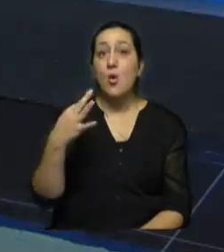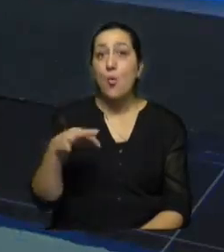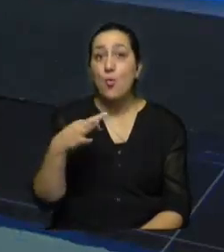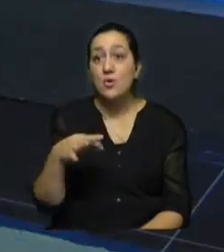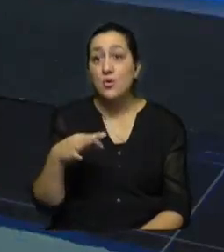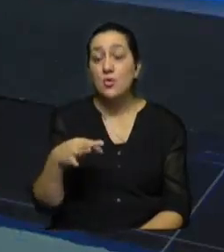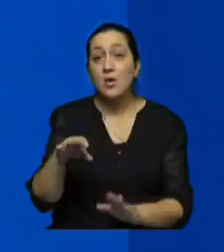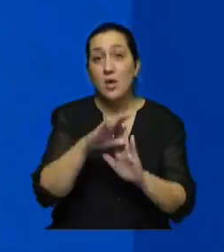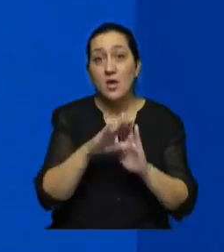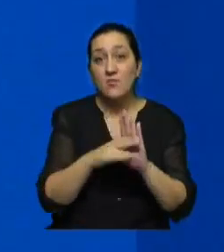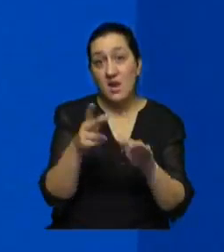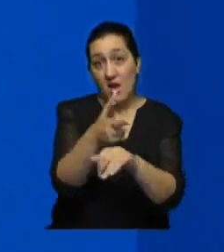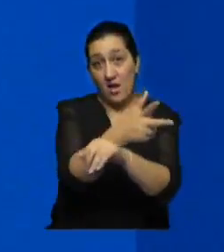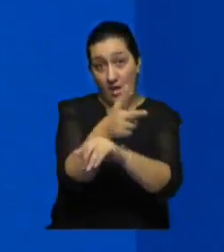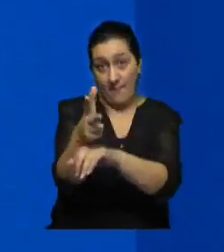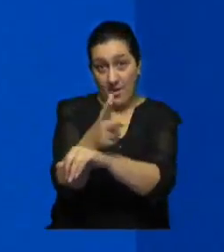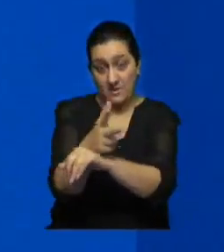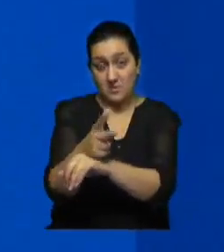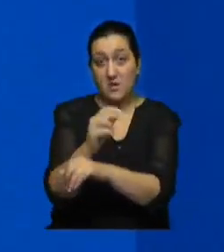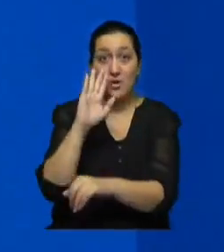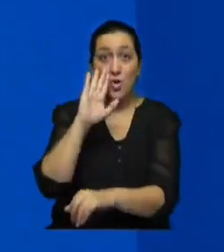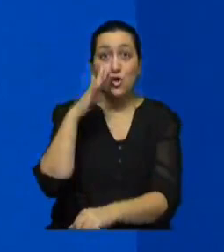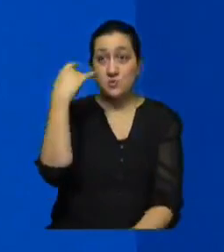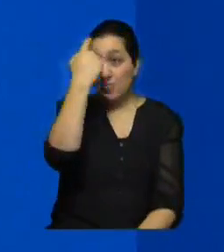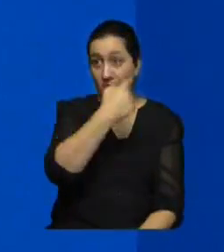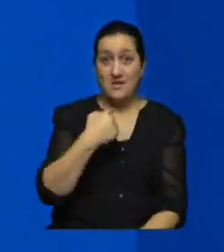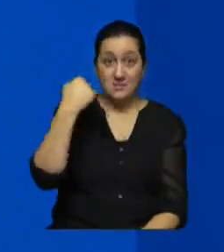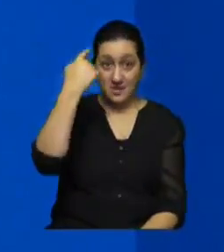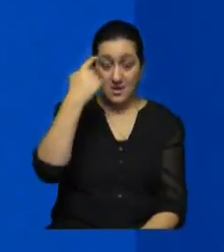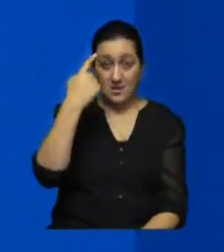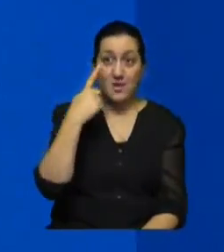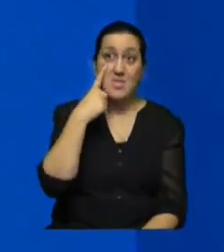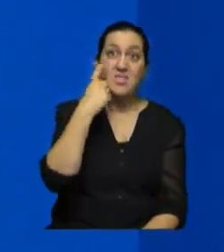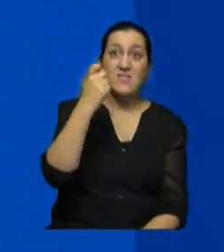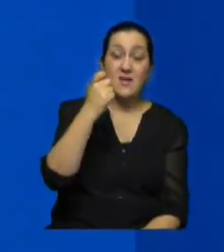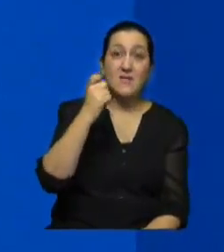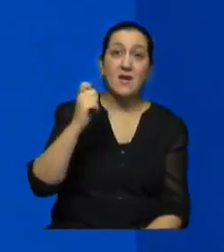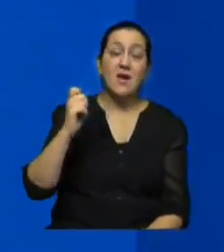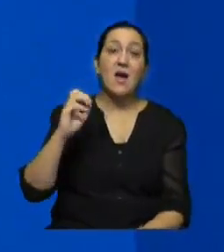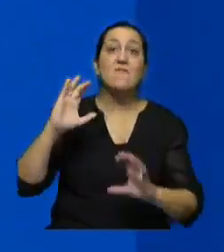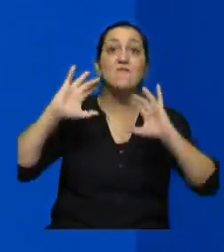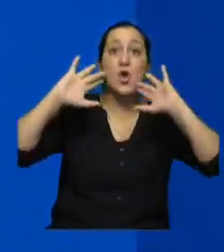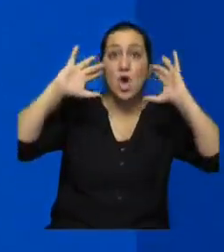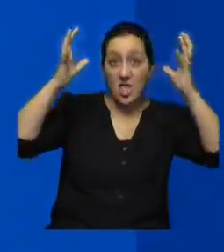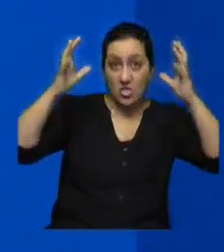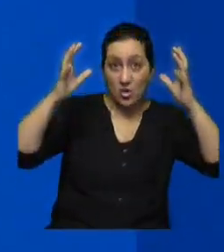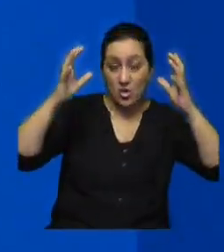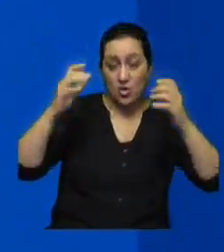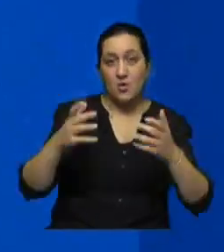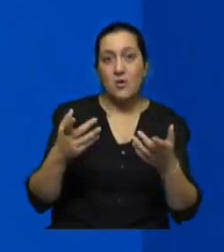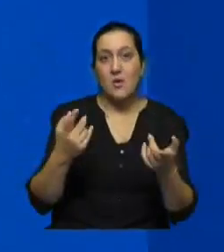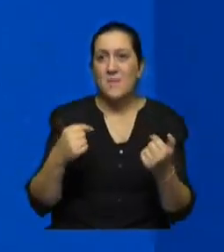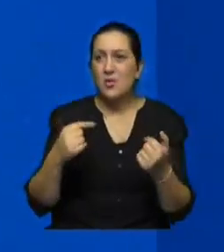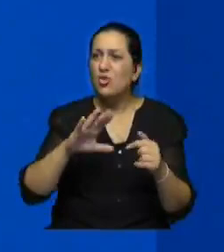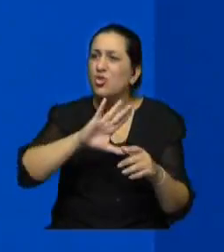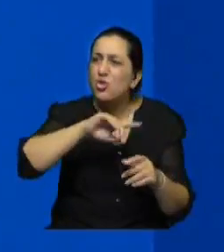hizo así fue la de las cámaras, que sí, se suponía que identificaban al violento y al violento lo dejaban afuera. La única. Todo lo